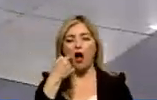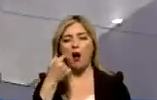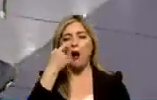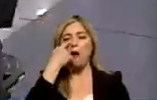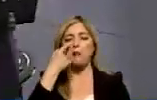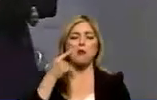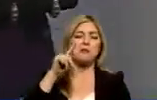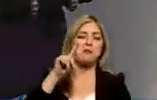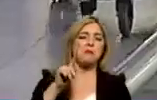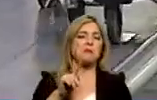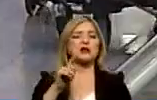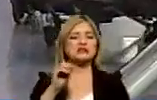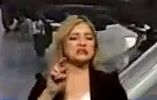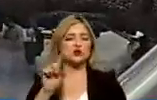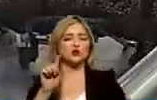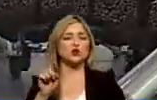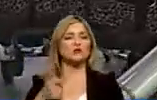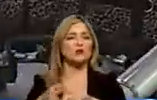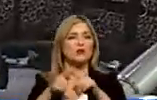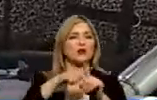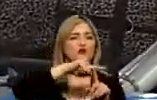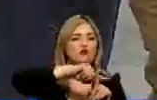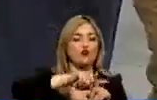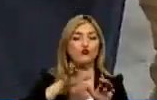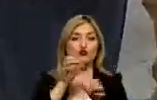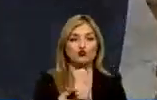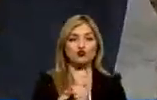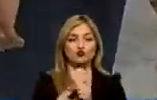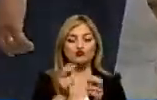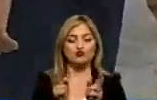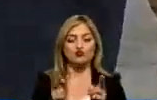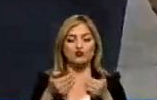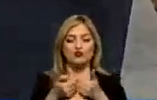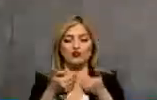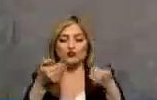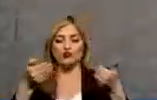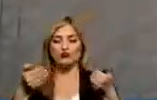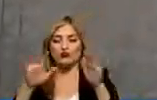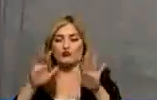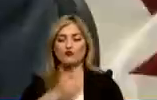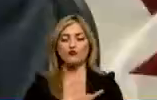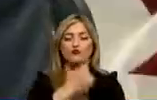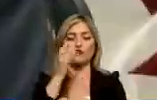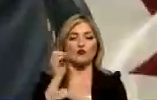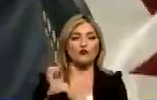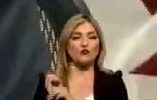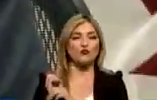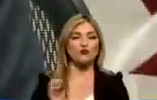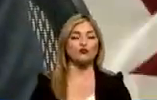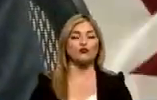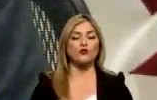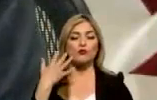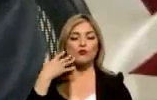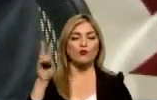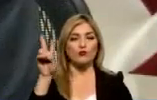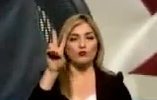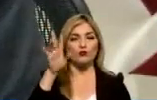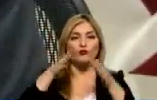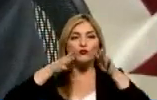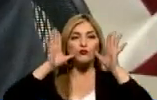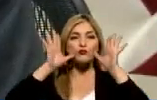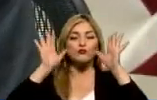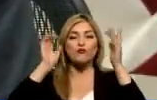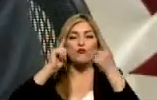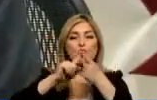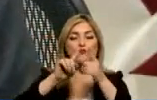El pasajero cuyo resultado dé positivo deberá realizar un aislamiento obligatorio por 10 días. Desde el 22 de diciembre